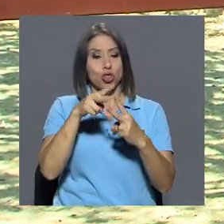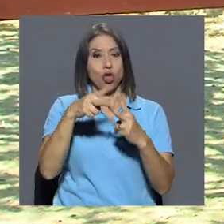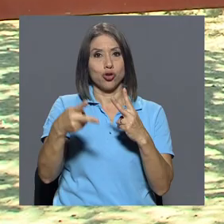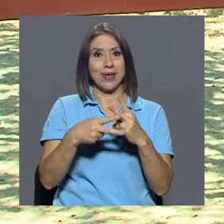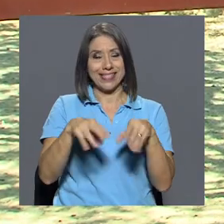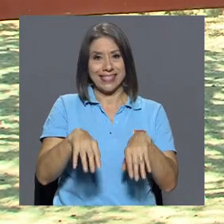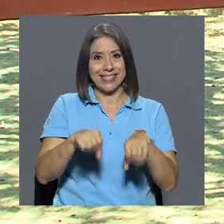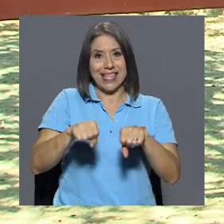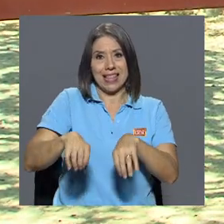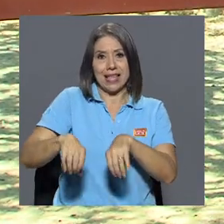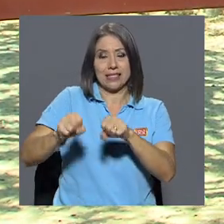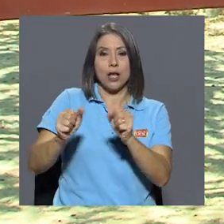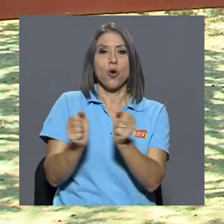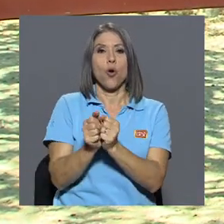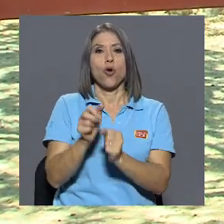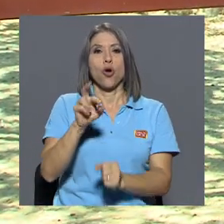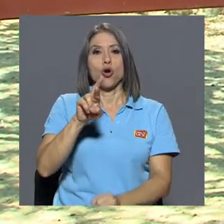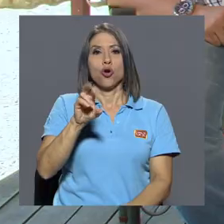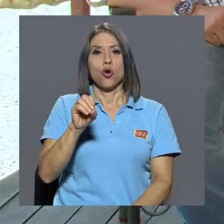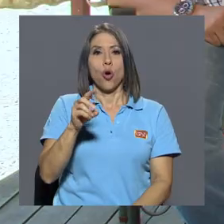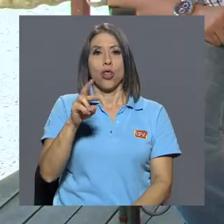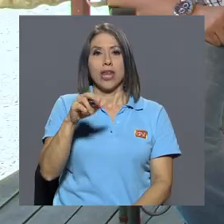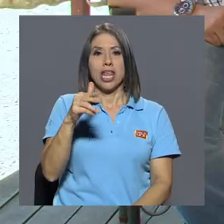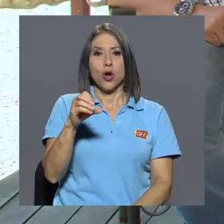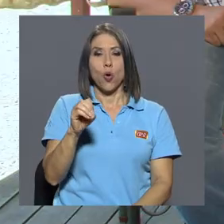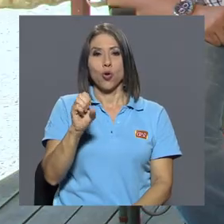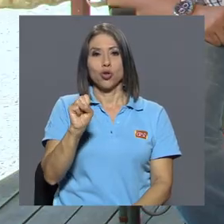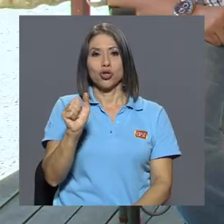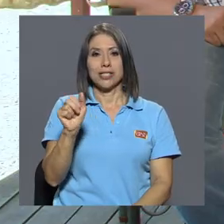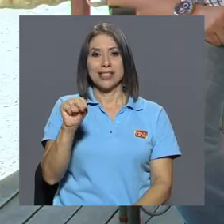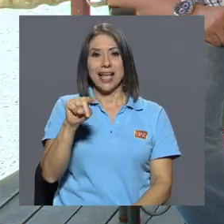Rodrigo Sánchez. Y...